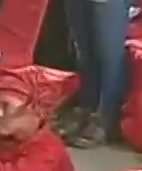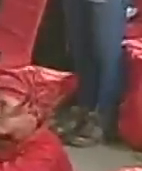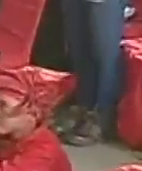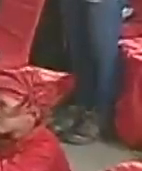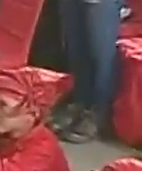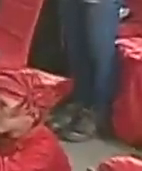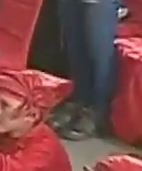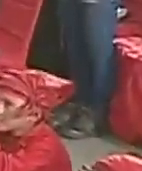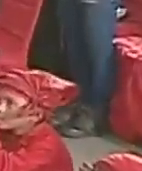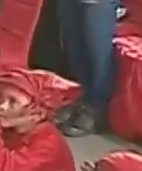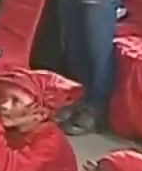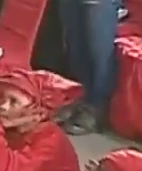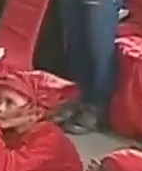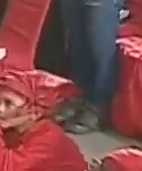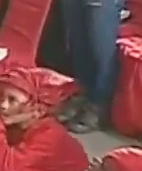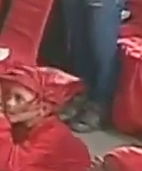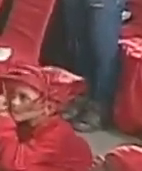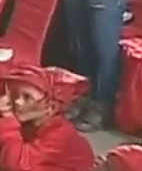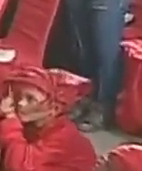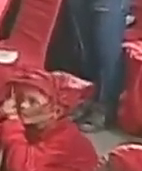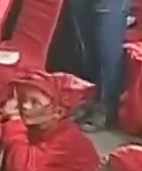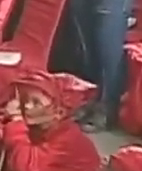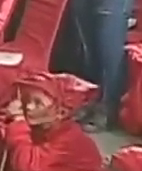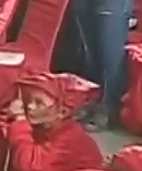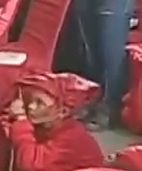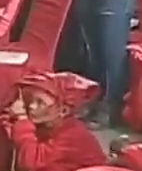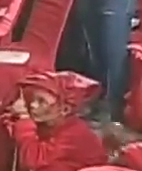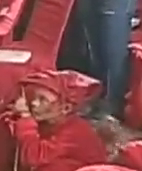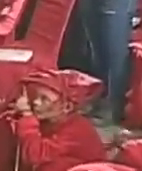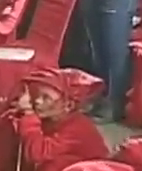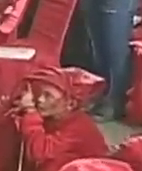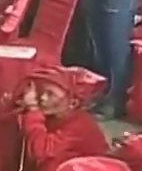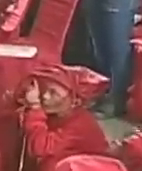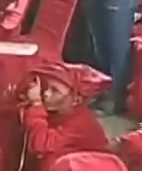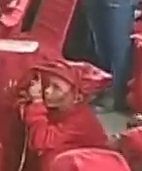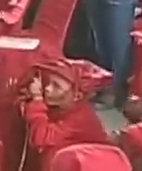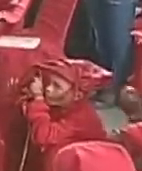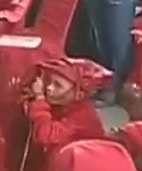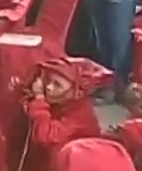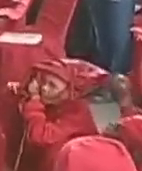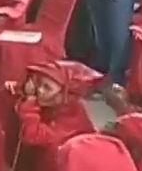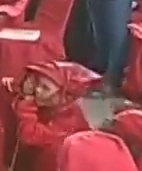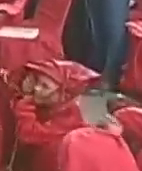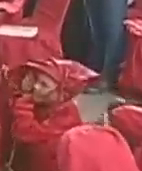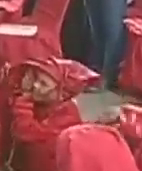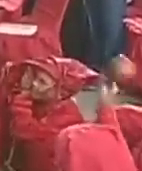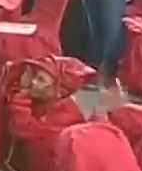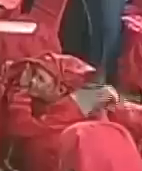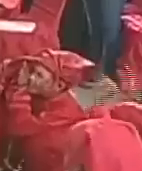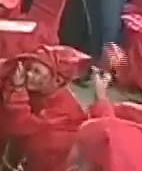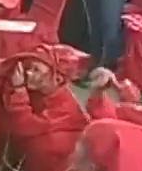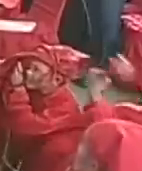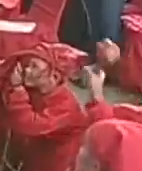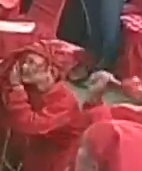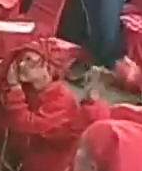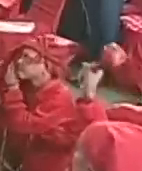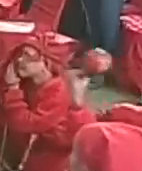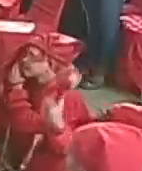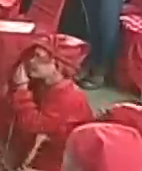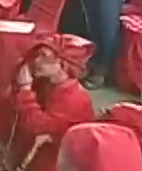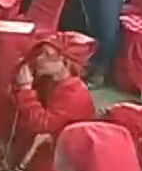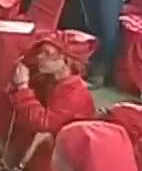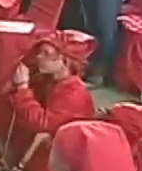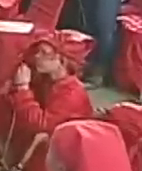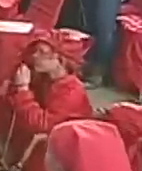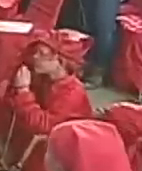de trabajadoras y trabajadores, definir además la capacidad y la instancia de coordinación para la potencialidad científica